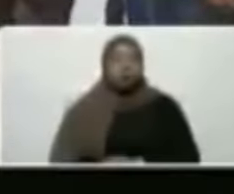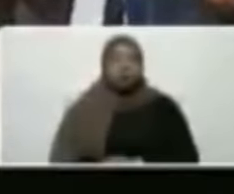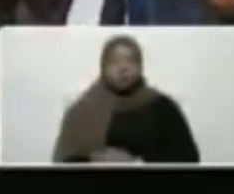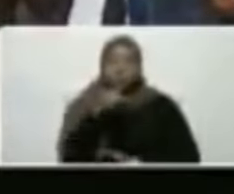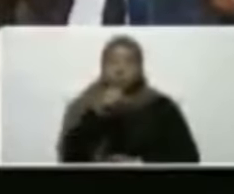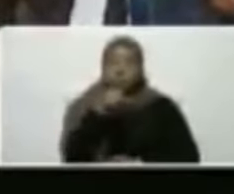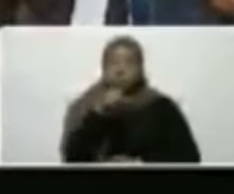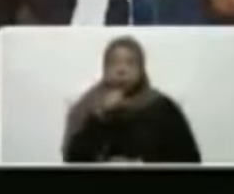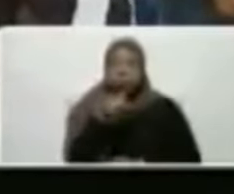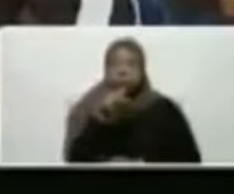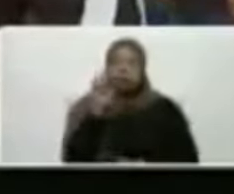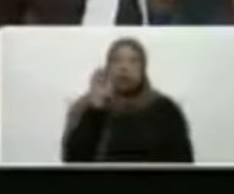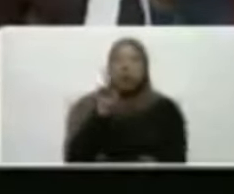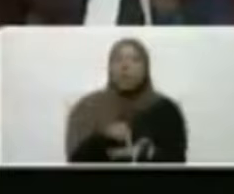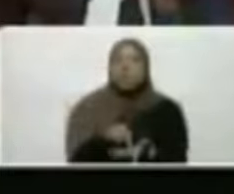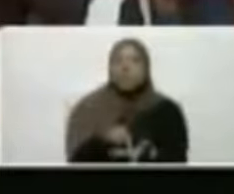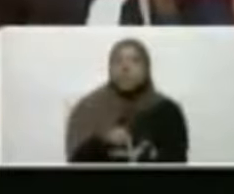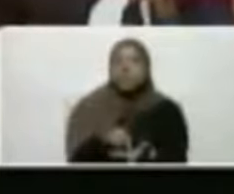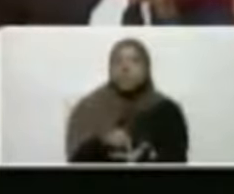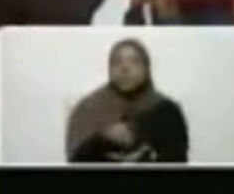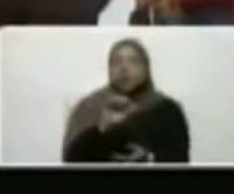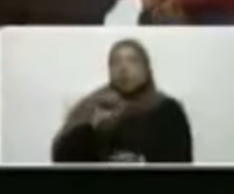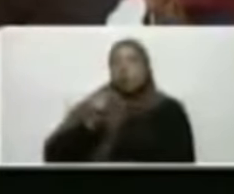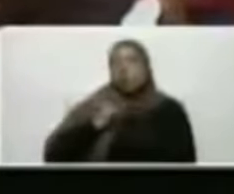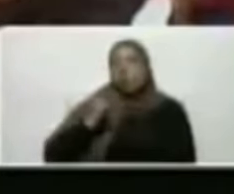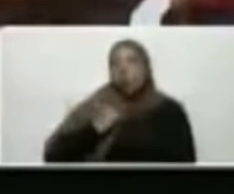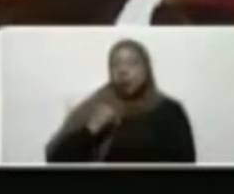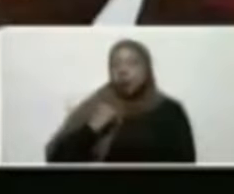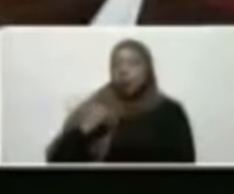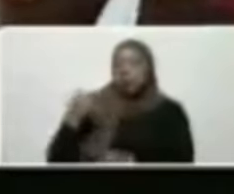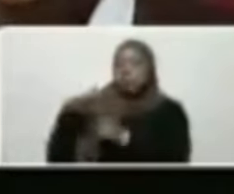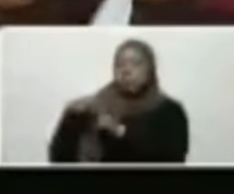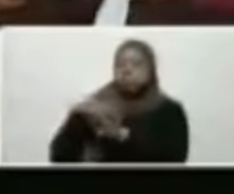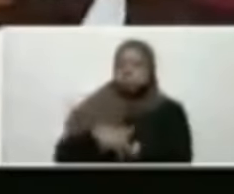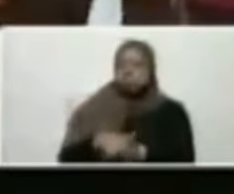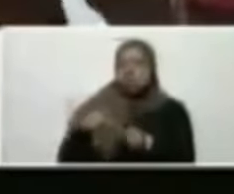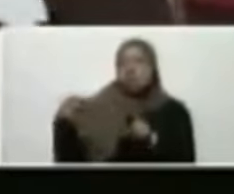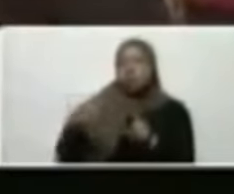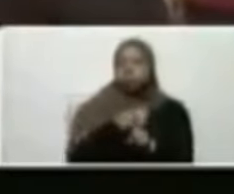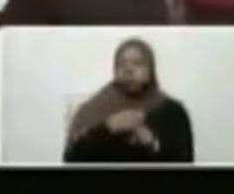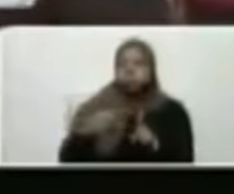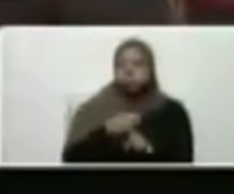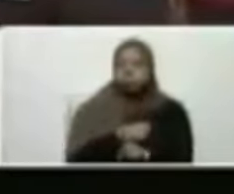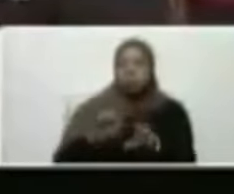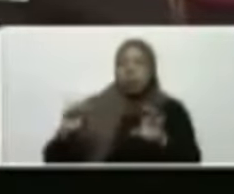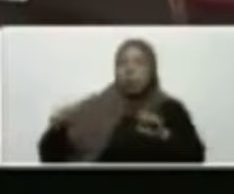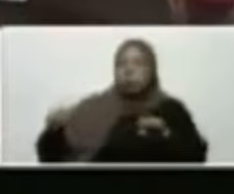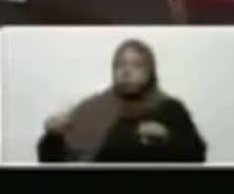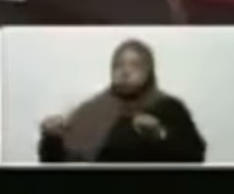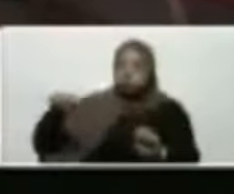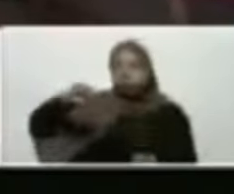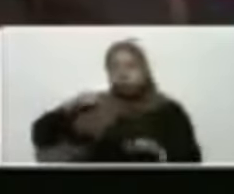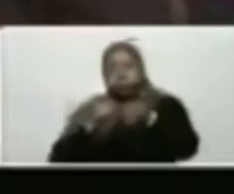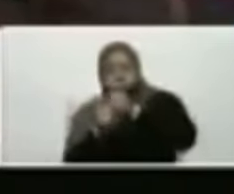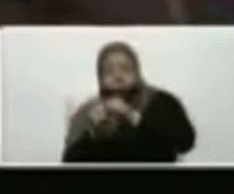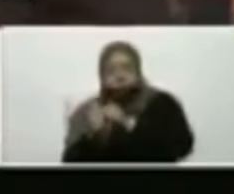represión y con cualquier forma de maltrato a los motopiruetas,